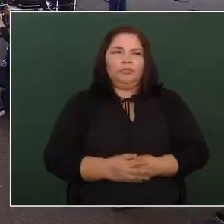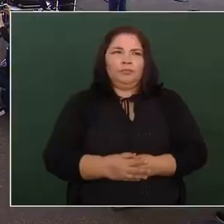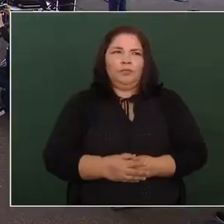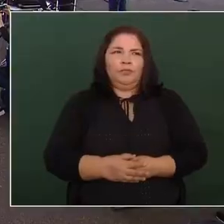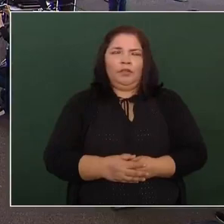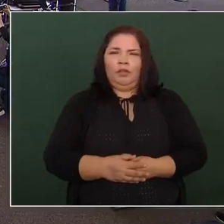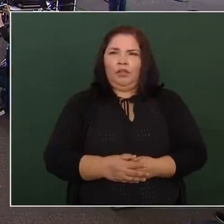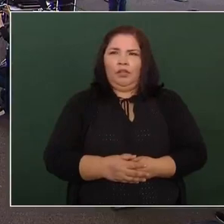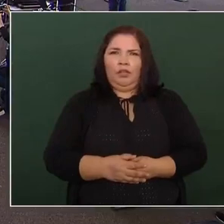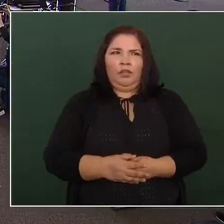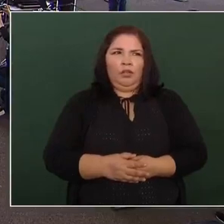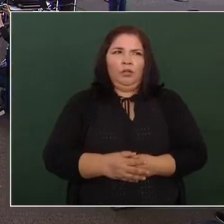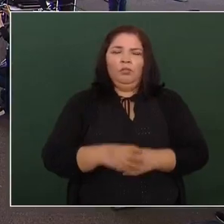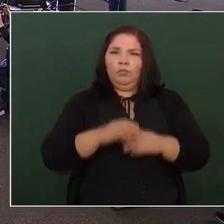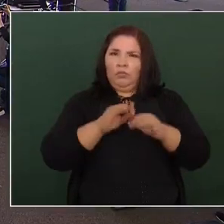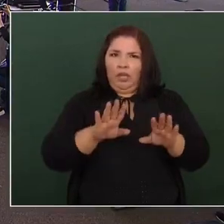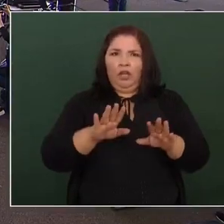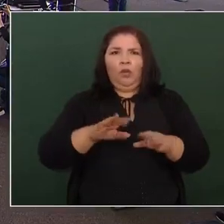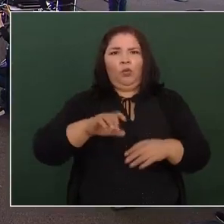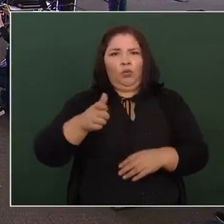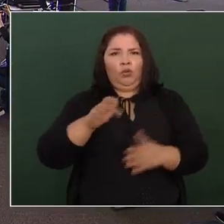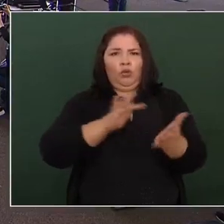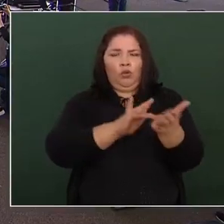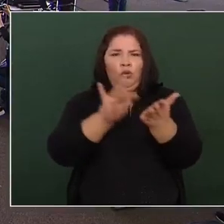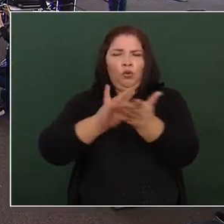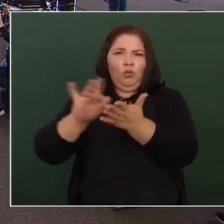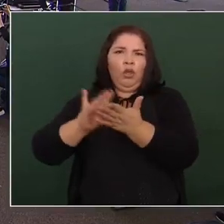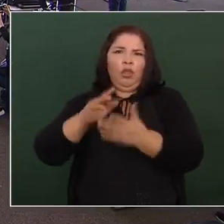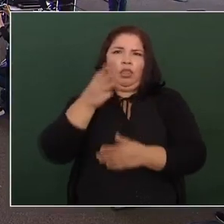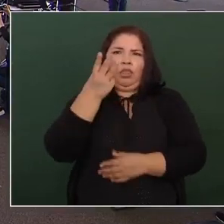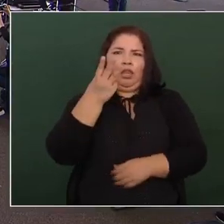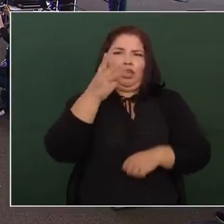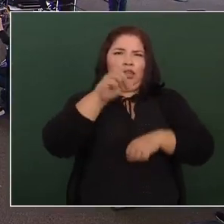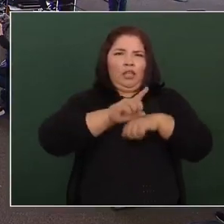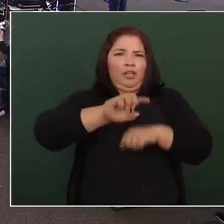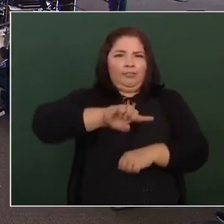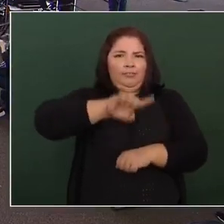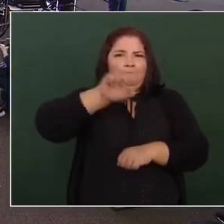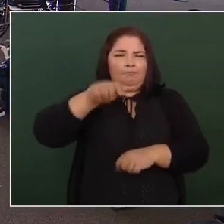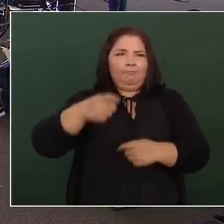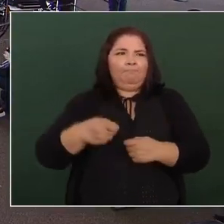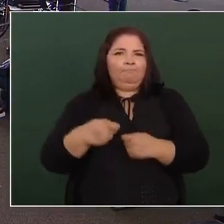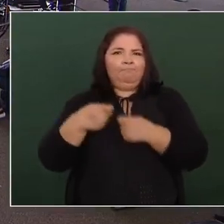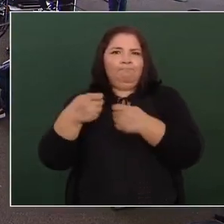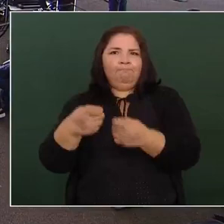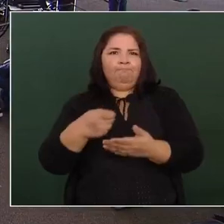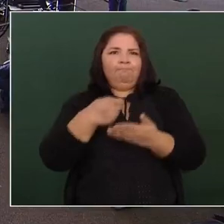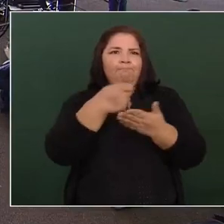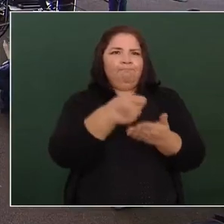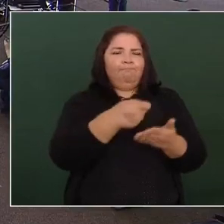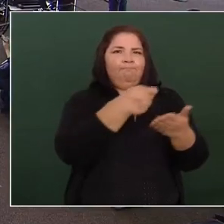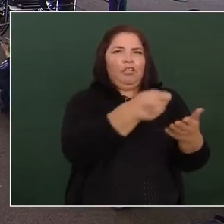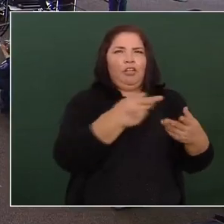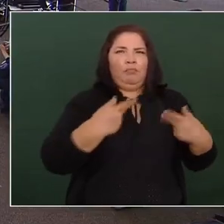apoyo? Y el demás apoyo ya lo dimos, 3 días después nosotros, ya lo dimos además, a cada